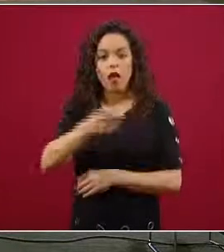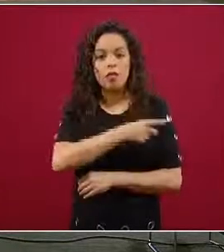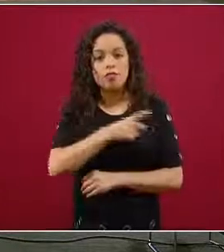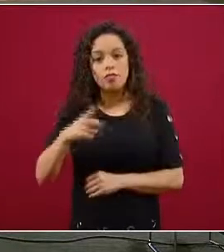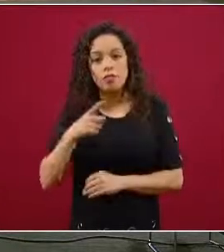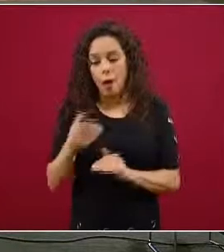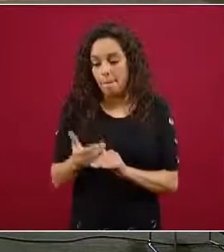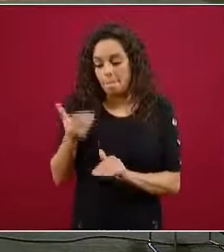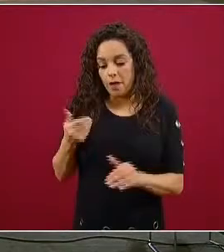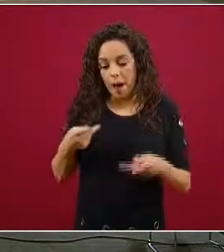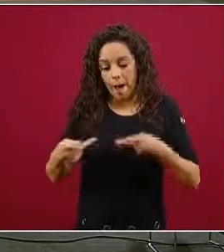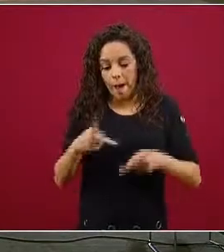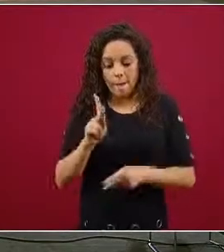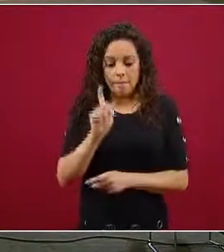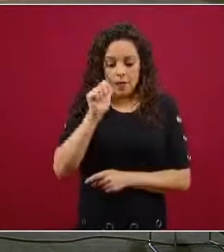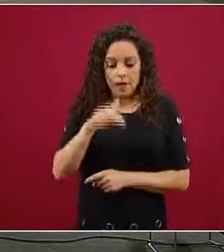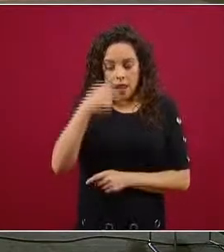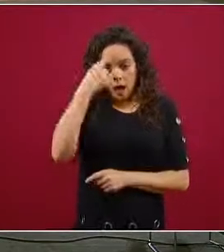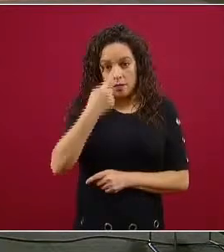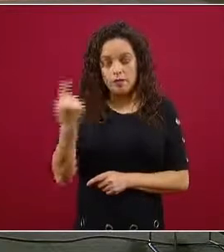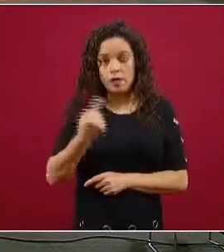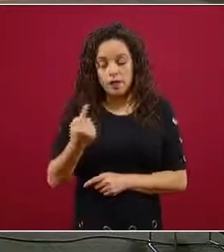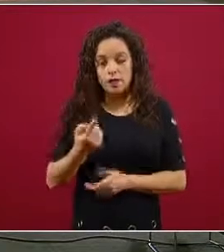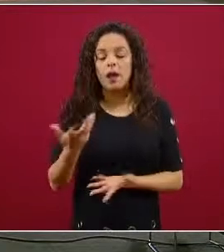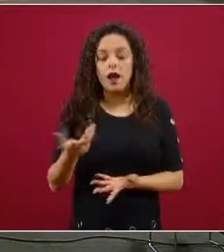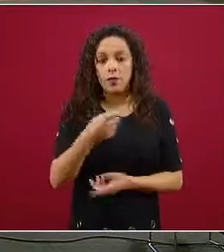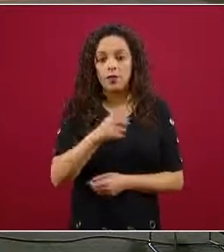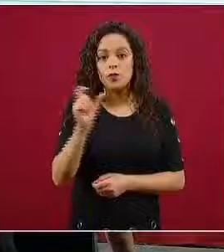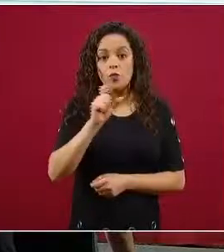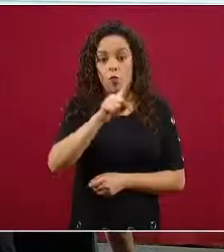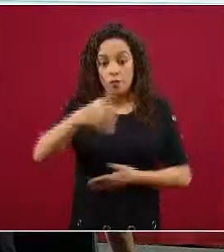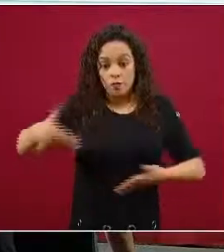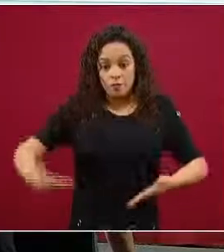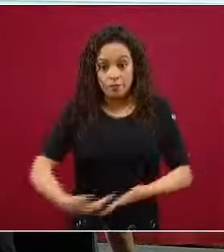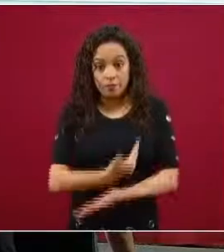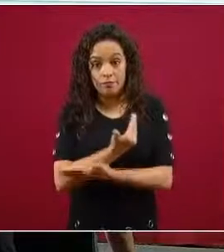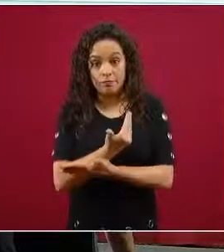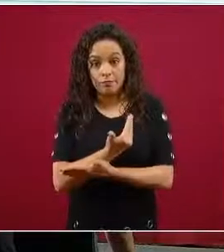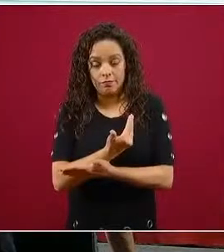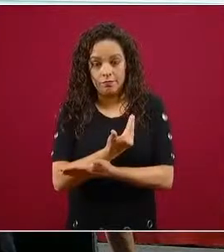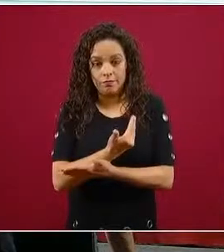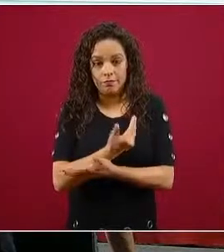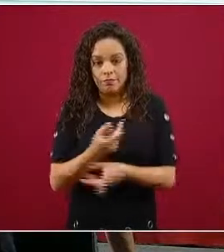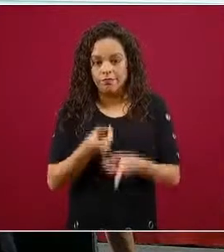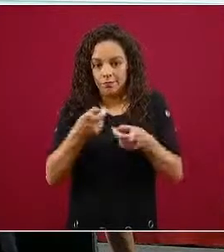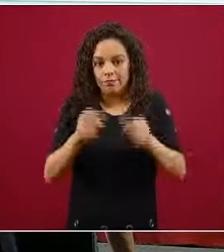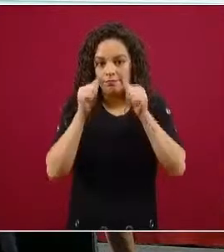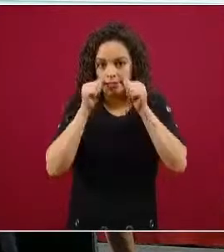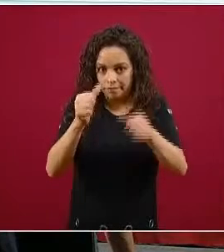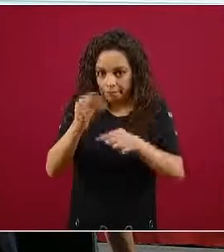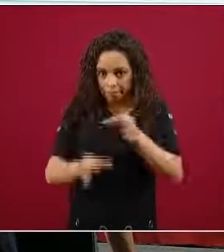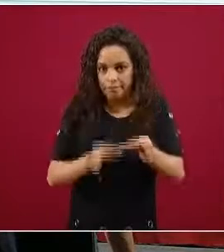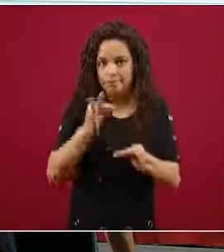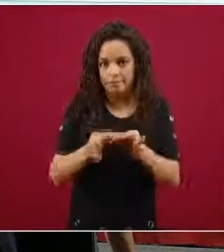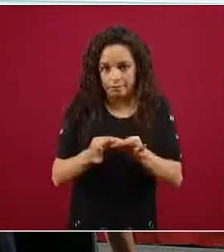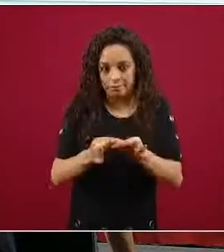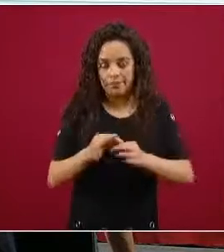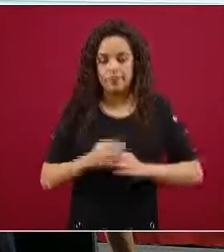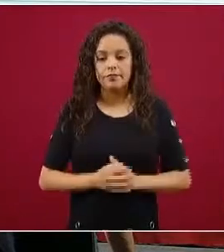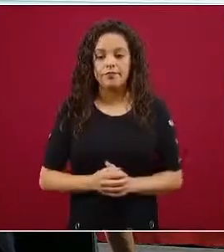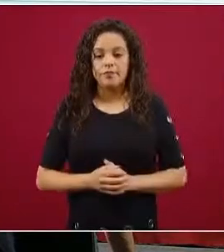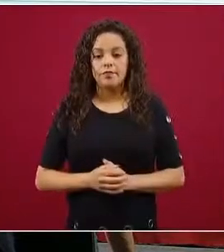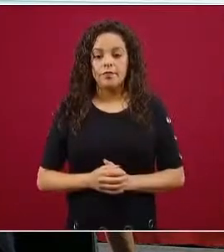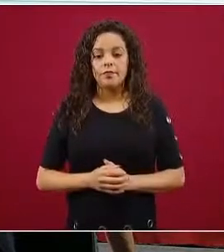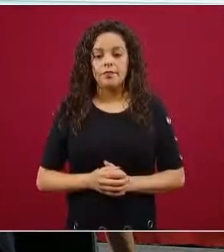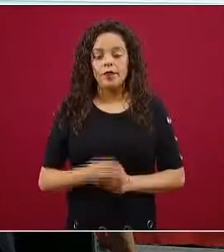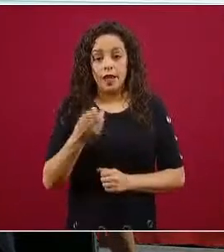la atención de su parto. Es para cualquier parto que evoluciona normalmente, pero también este plan